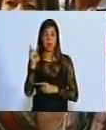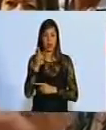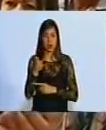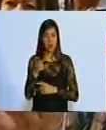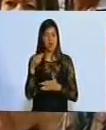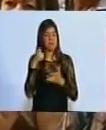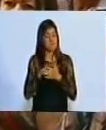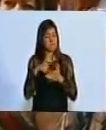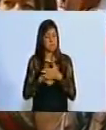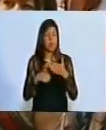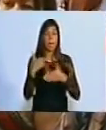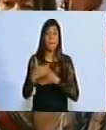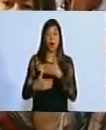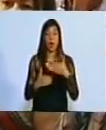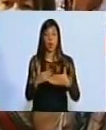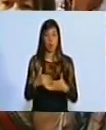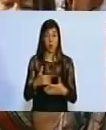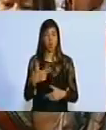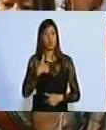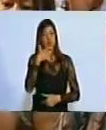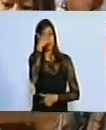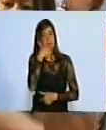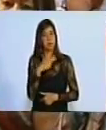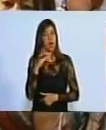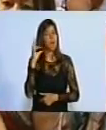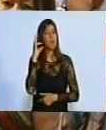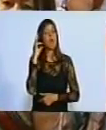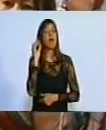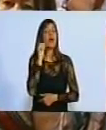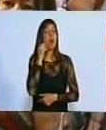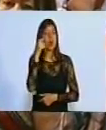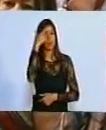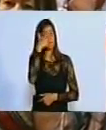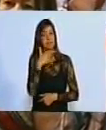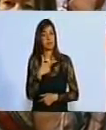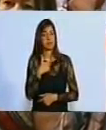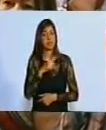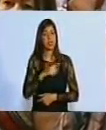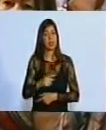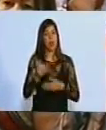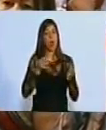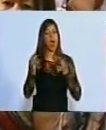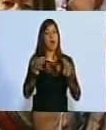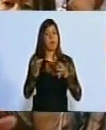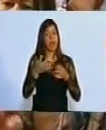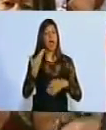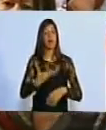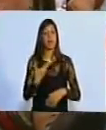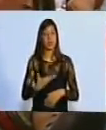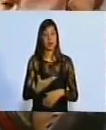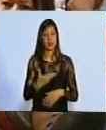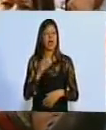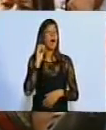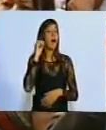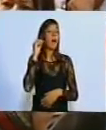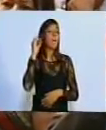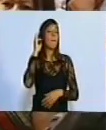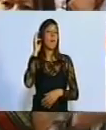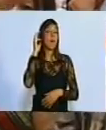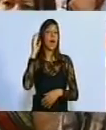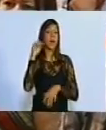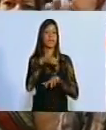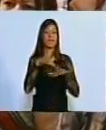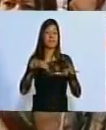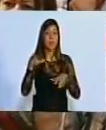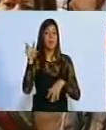visto reivindicada. Y hoy como mujer venezolana, como joven, debemos destacar también la importancia que las mujeres venezolanas en